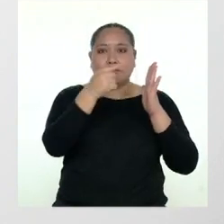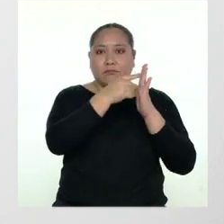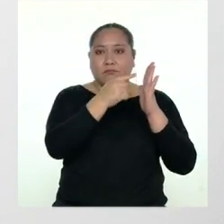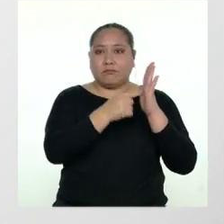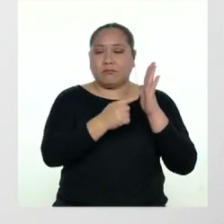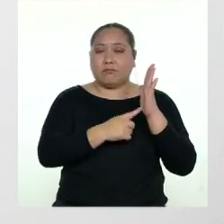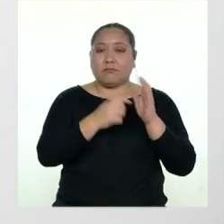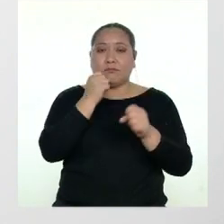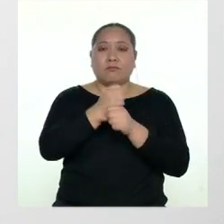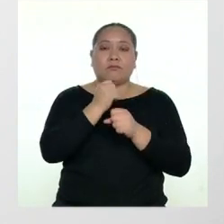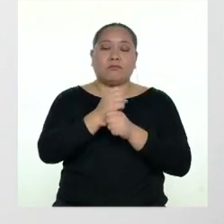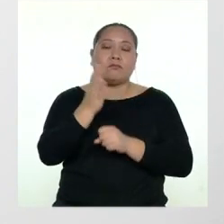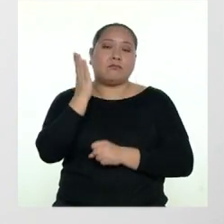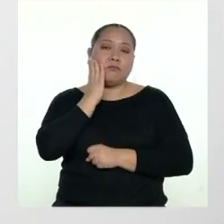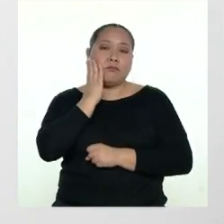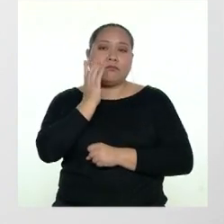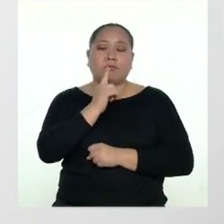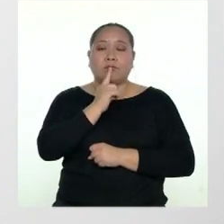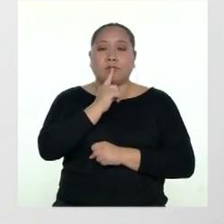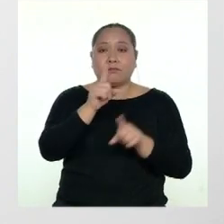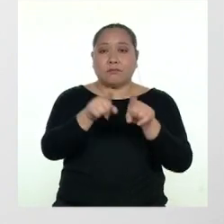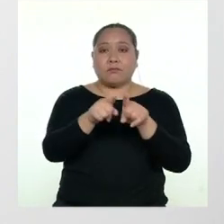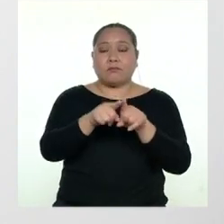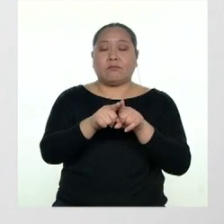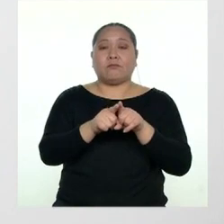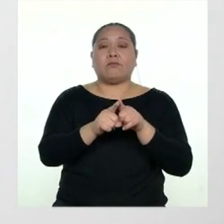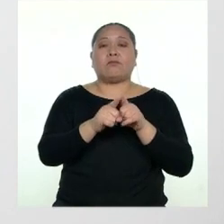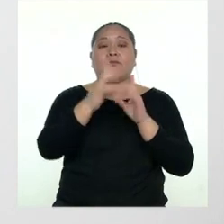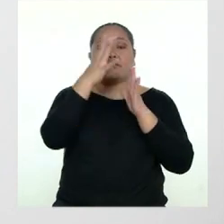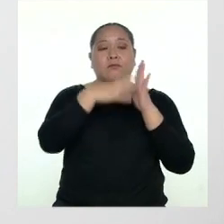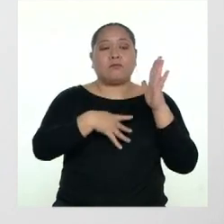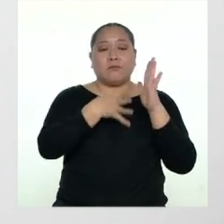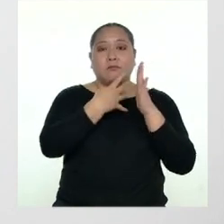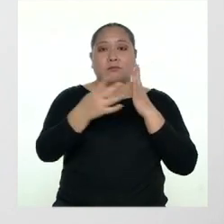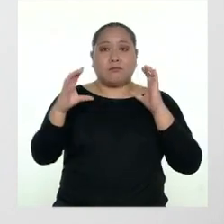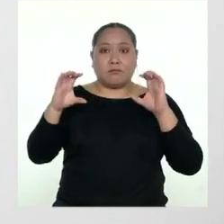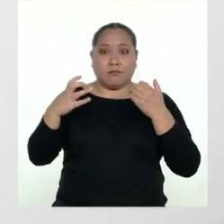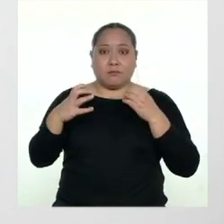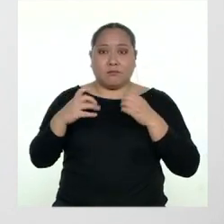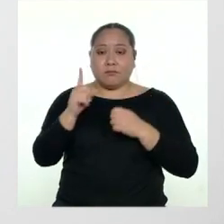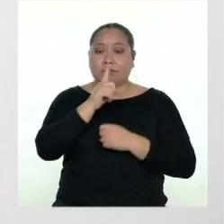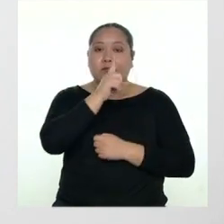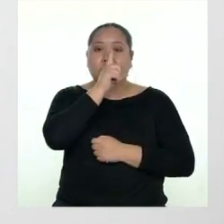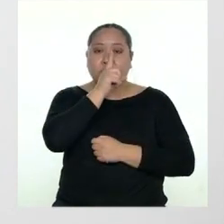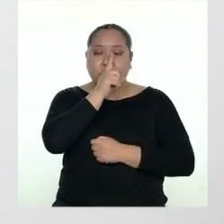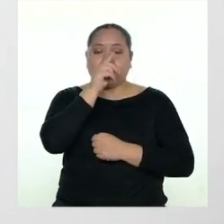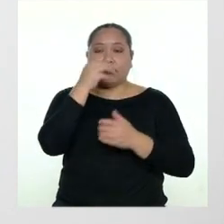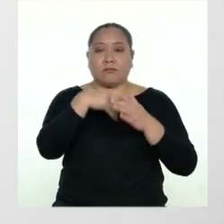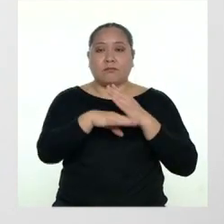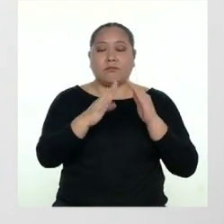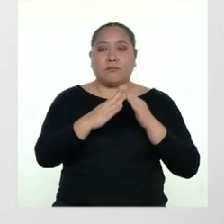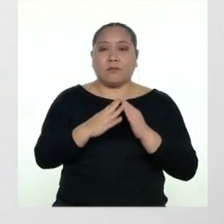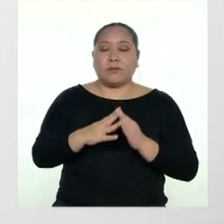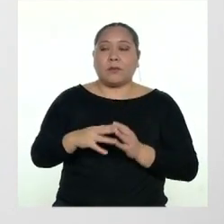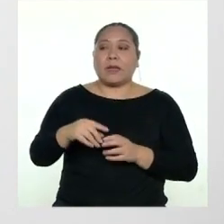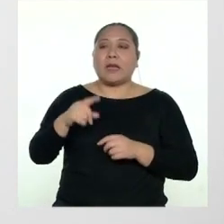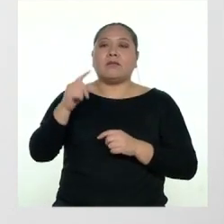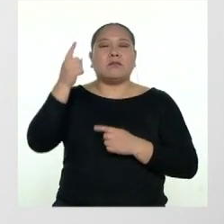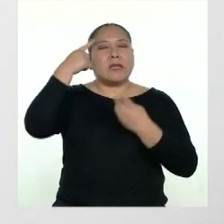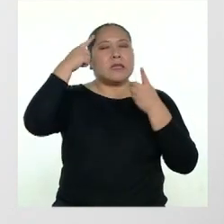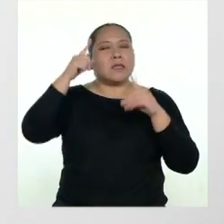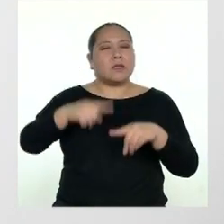papá y los horarios de clase para evitar hacer ruido en casa. Designar un horario en los cuales estará encendida la